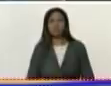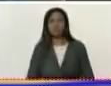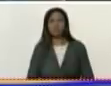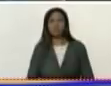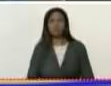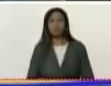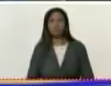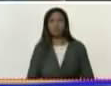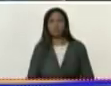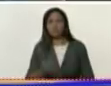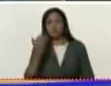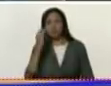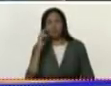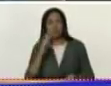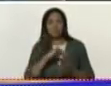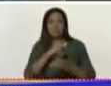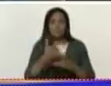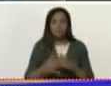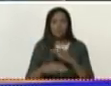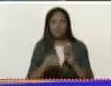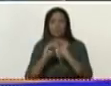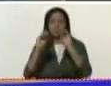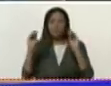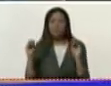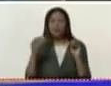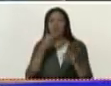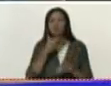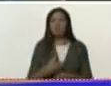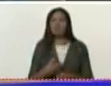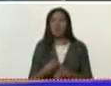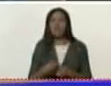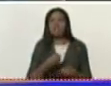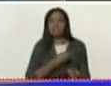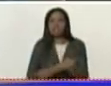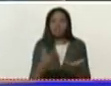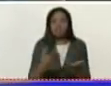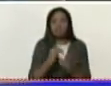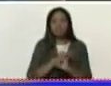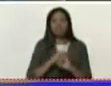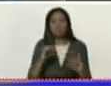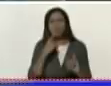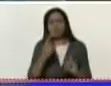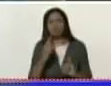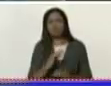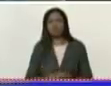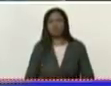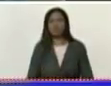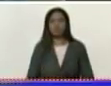la existencia de este plan, llamado Plan Navidades Sangrientas,